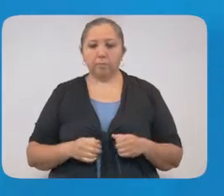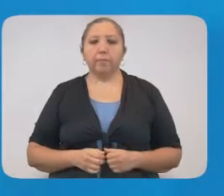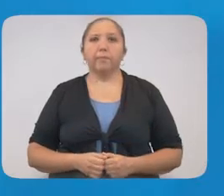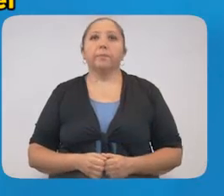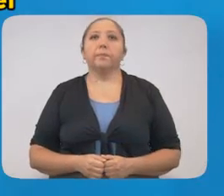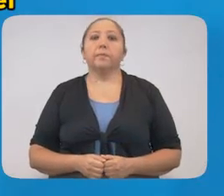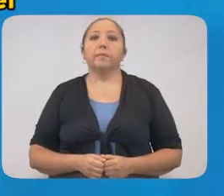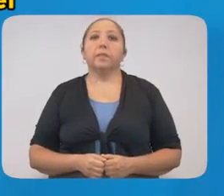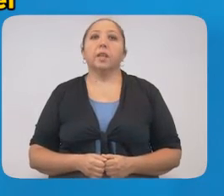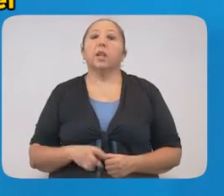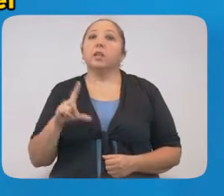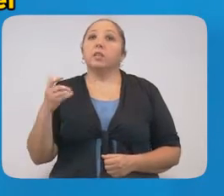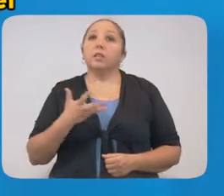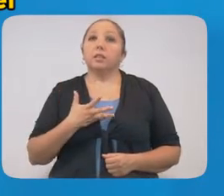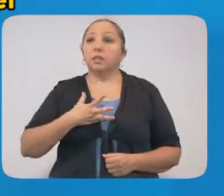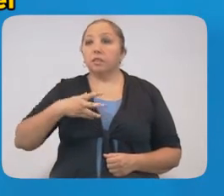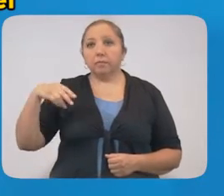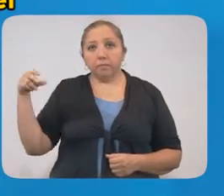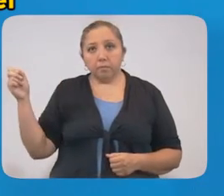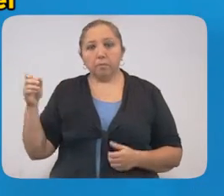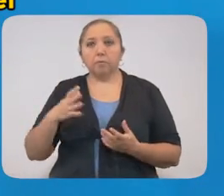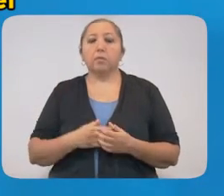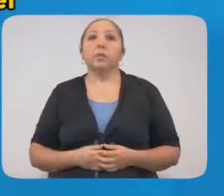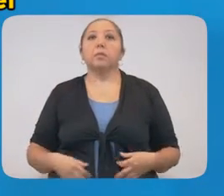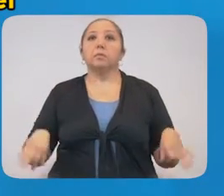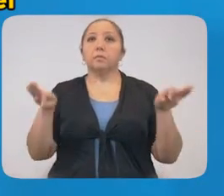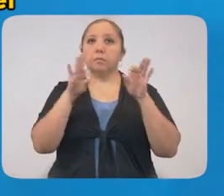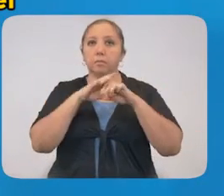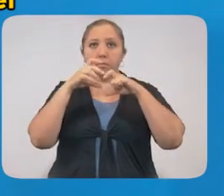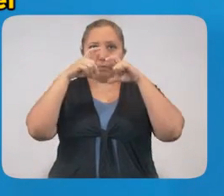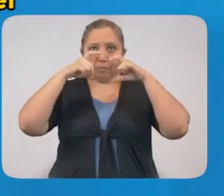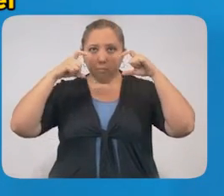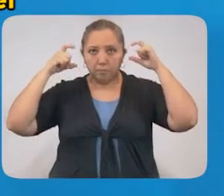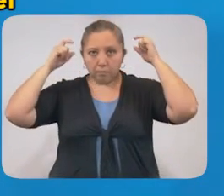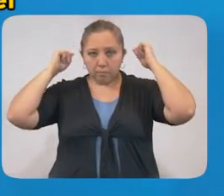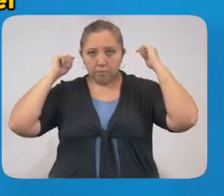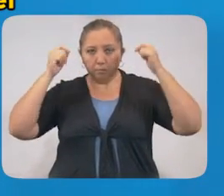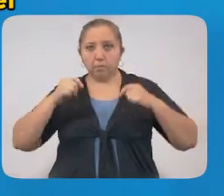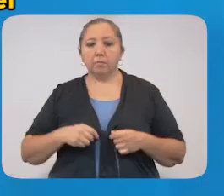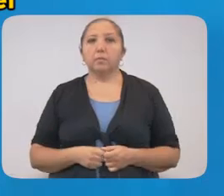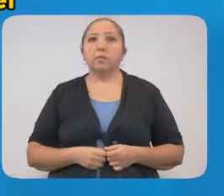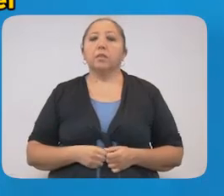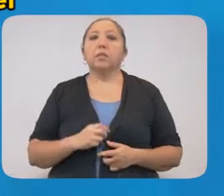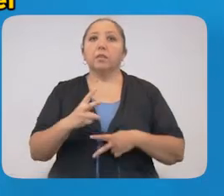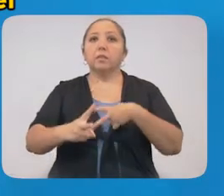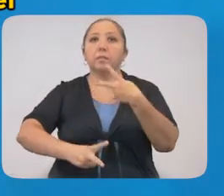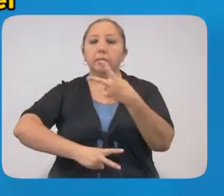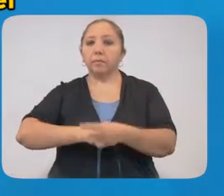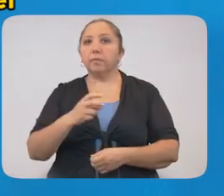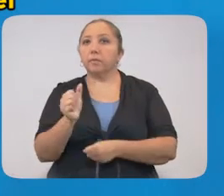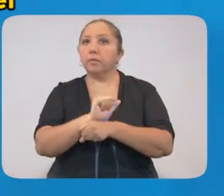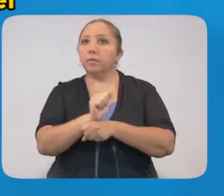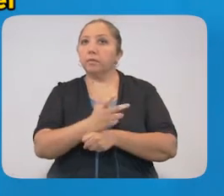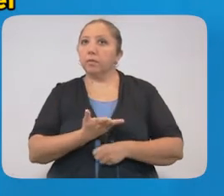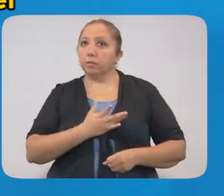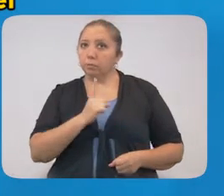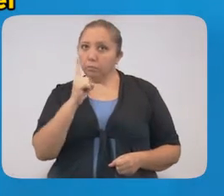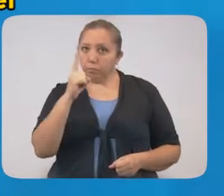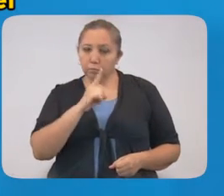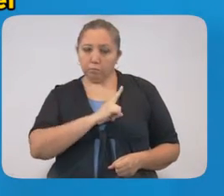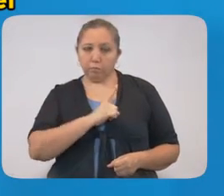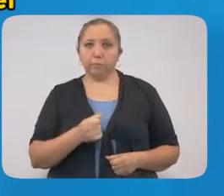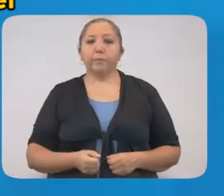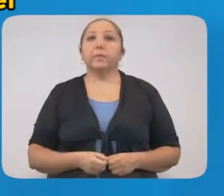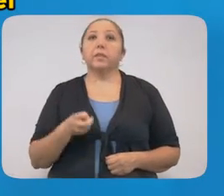sus casas. Los que tienen que salir de manera indispensable tienen que usar el cubrebocas y si se transportan en automóvil tienen que ir